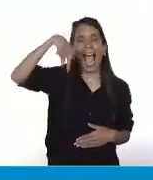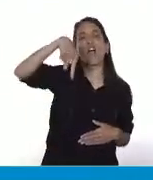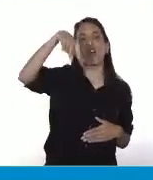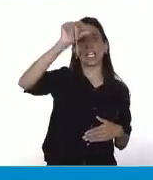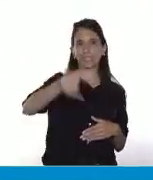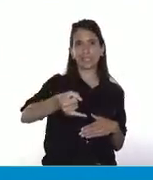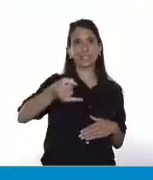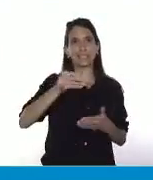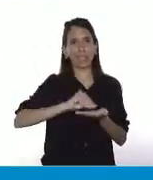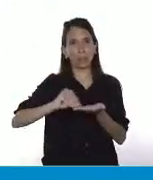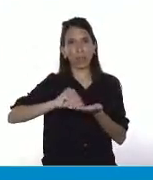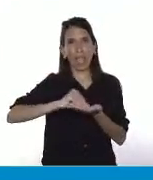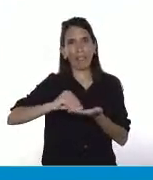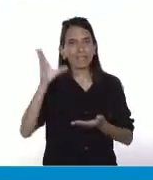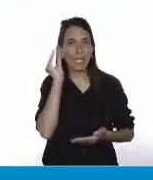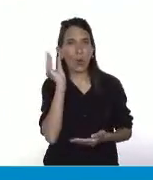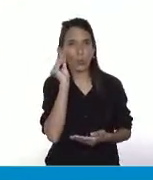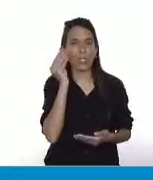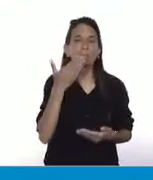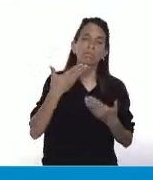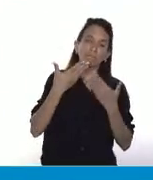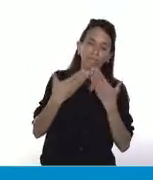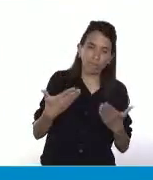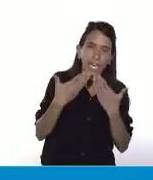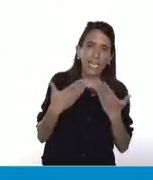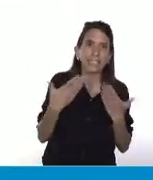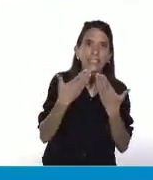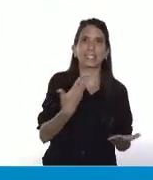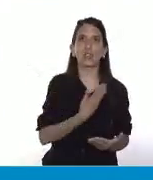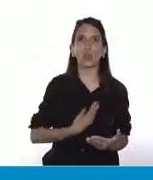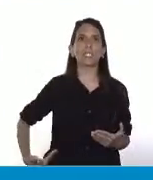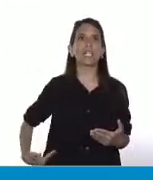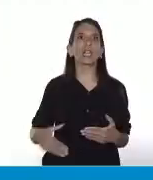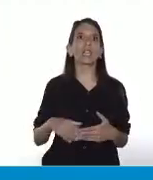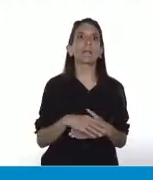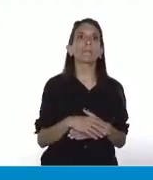Nada. Gracias, señor presidente.